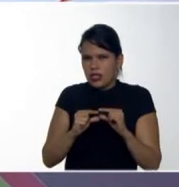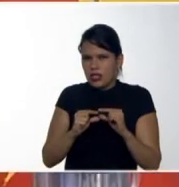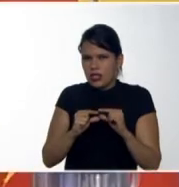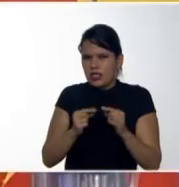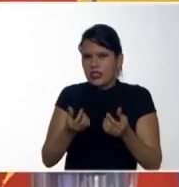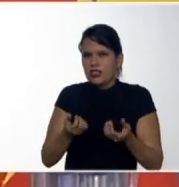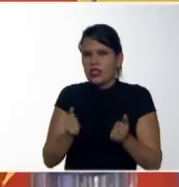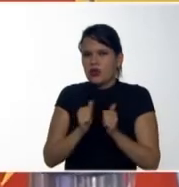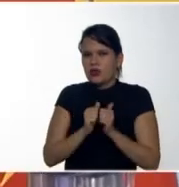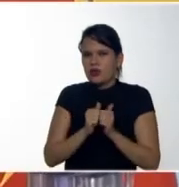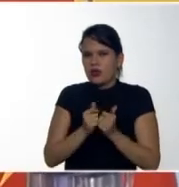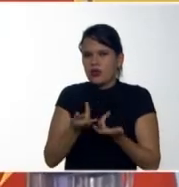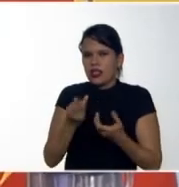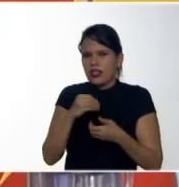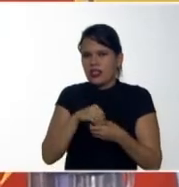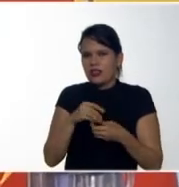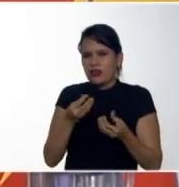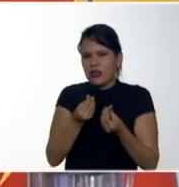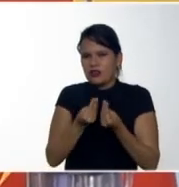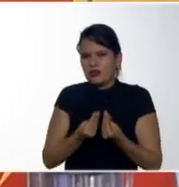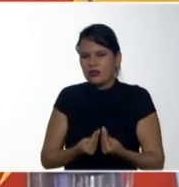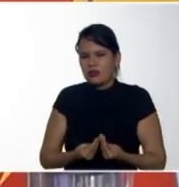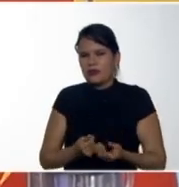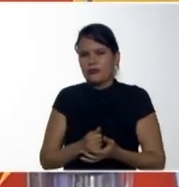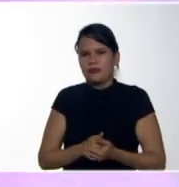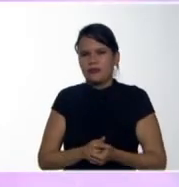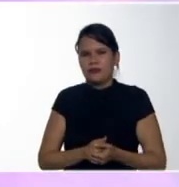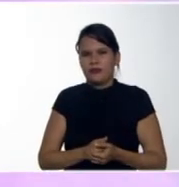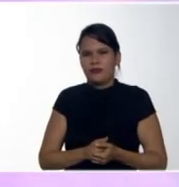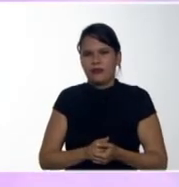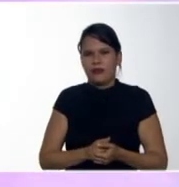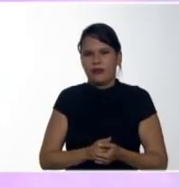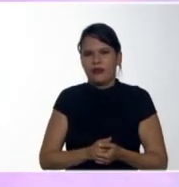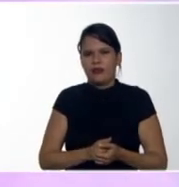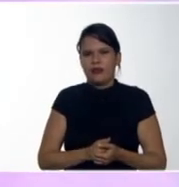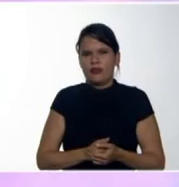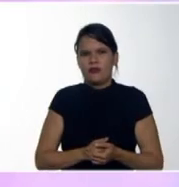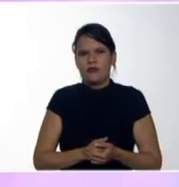está presente en esa solución. Y entonces, esta